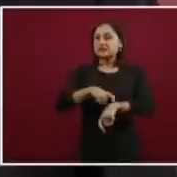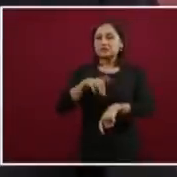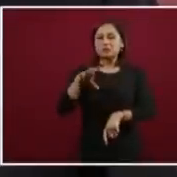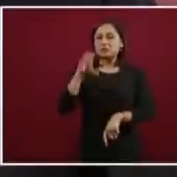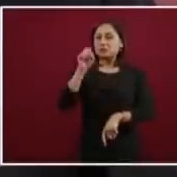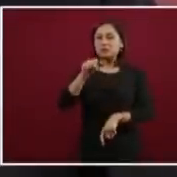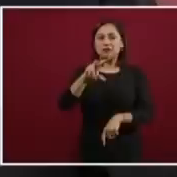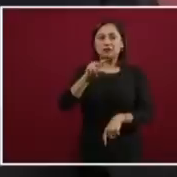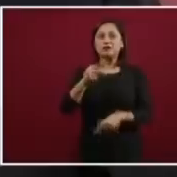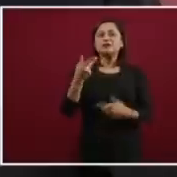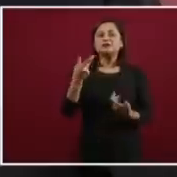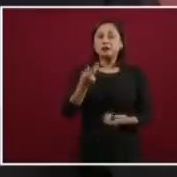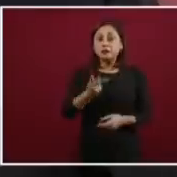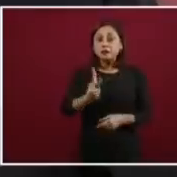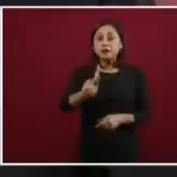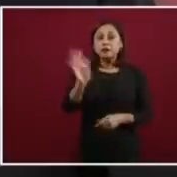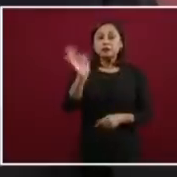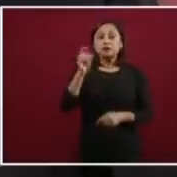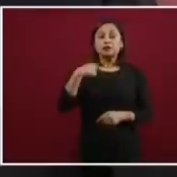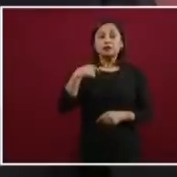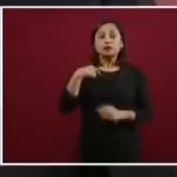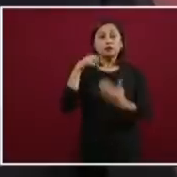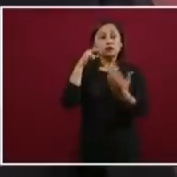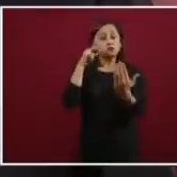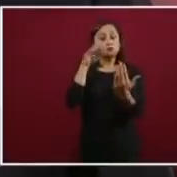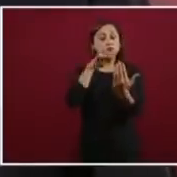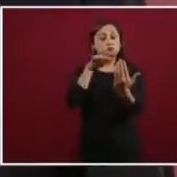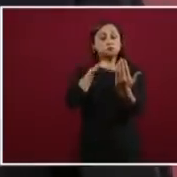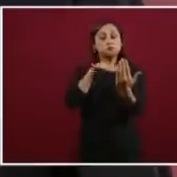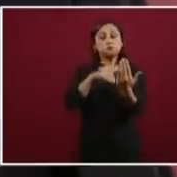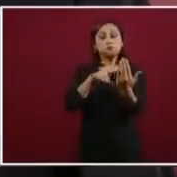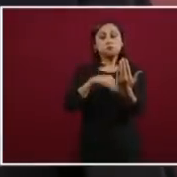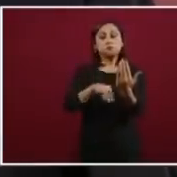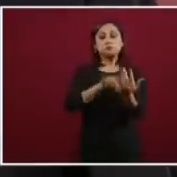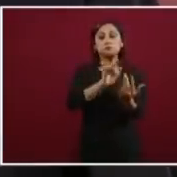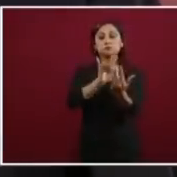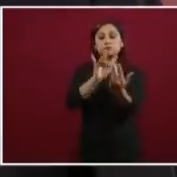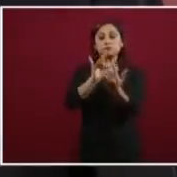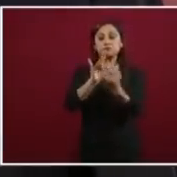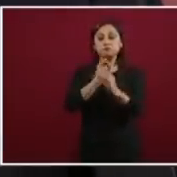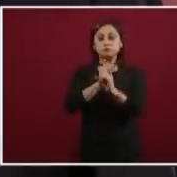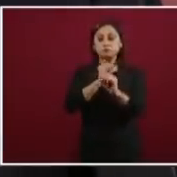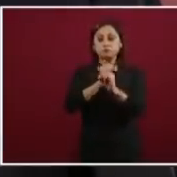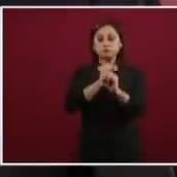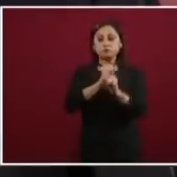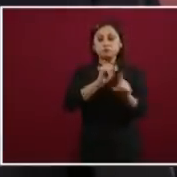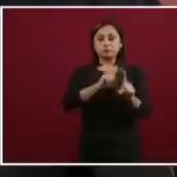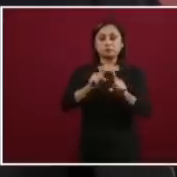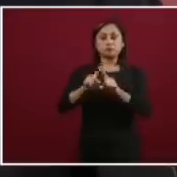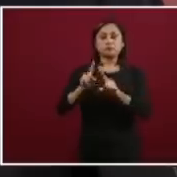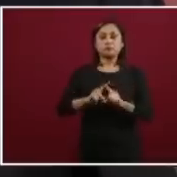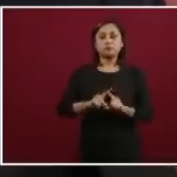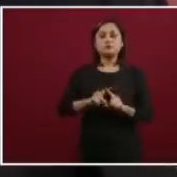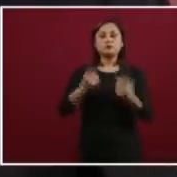las redes los mensajes y allí estaría yo alimentando